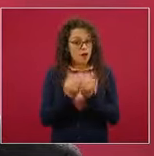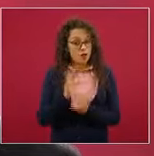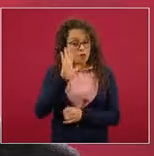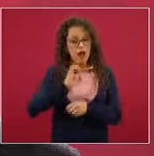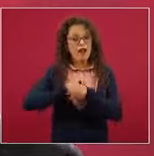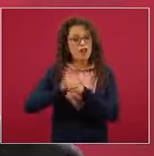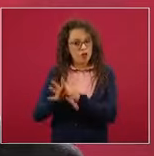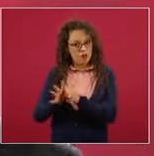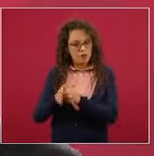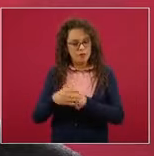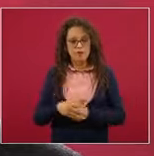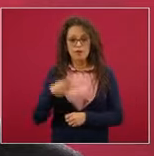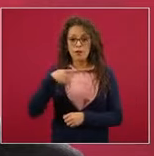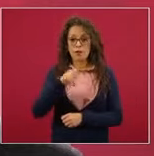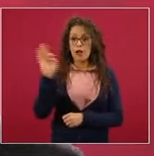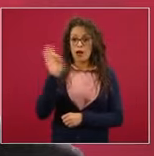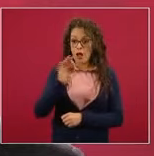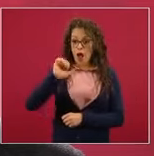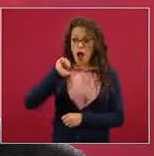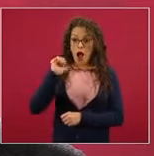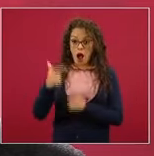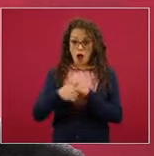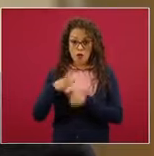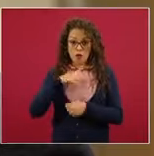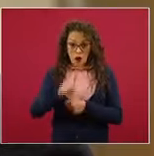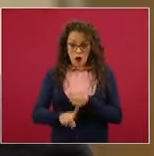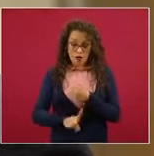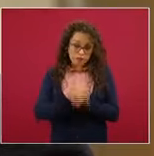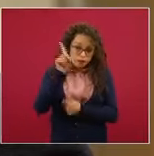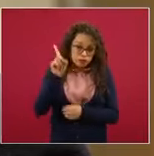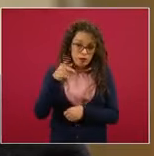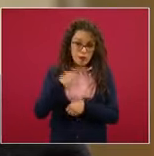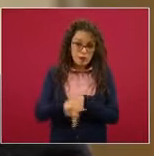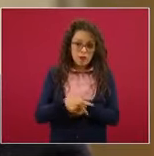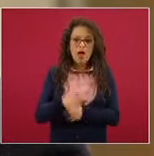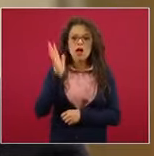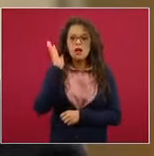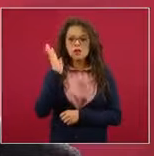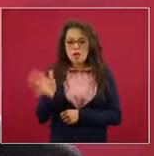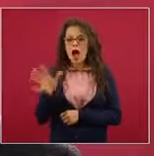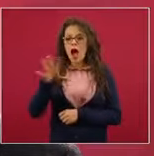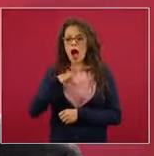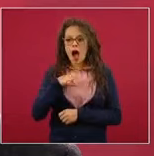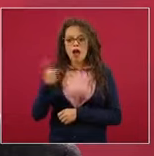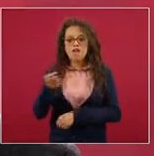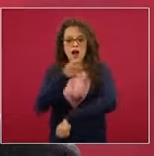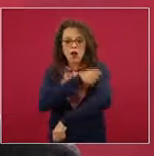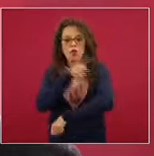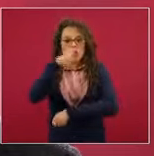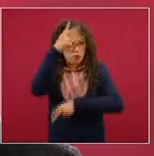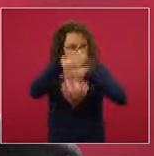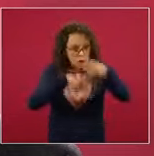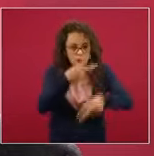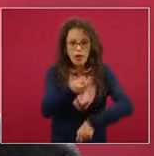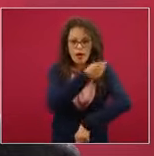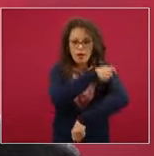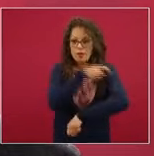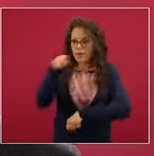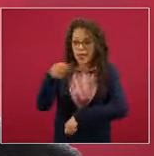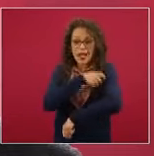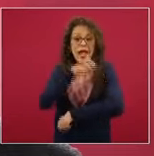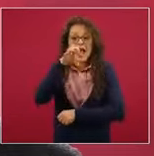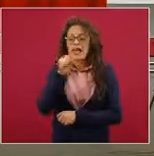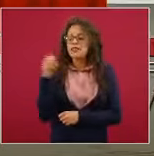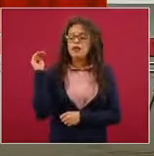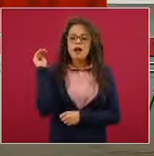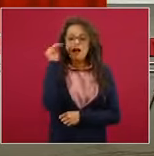riesgo, vacúnese. Empezó ya la campaña de vacunación contra la influenza. La vacuna es pública, es gratuita y se